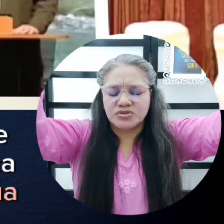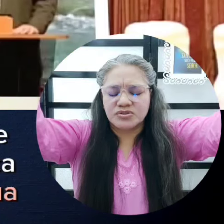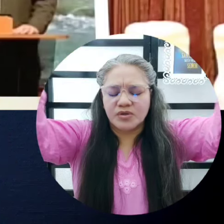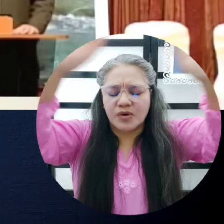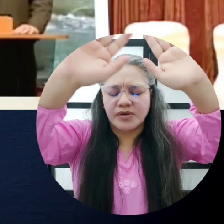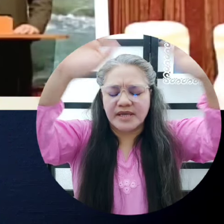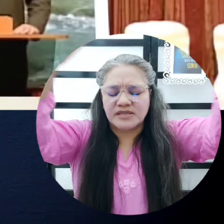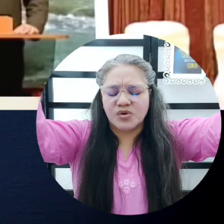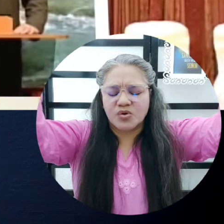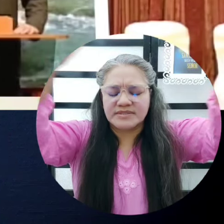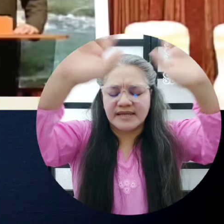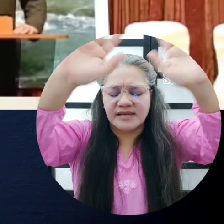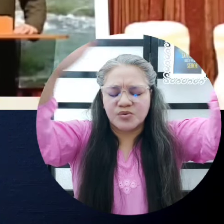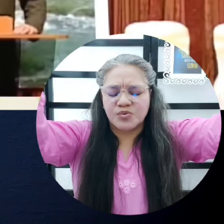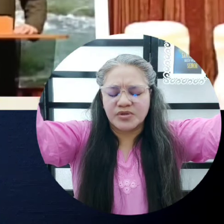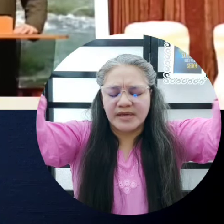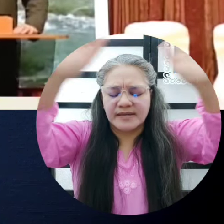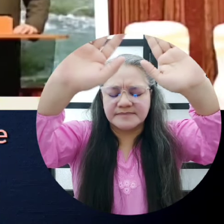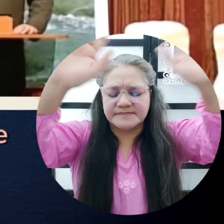brote agua.